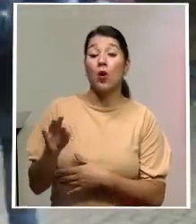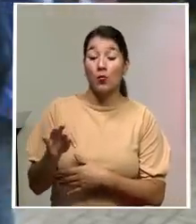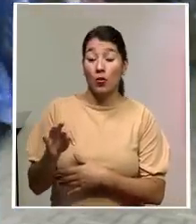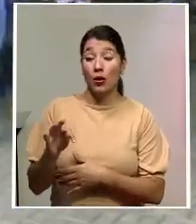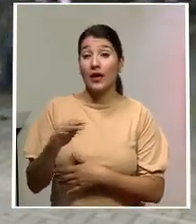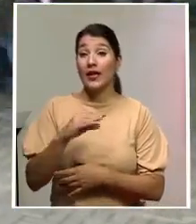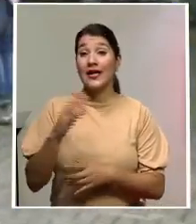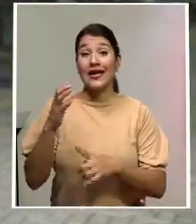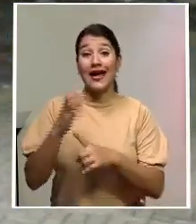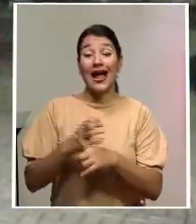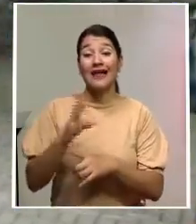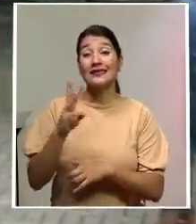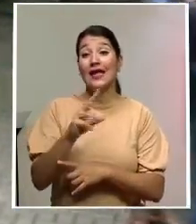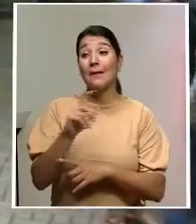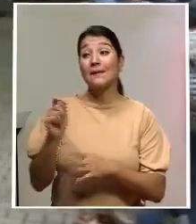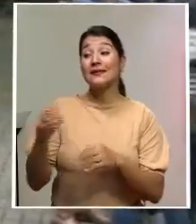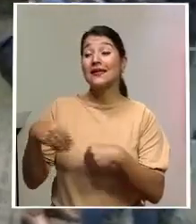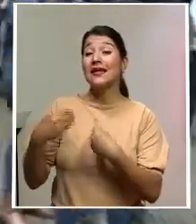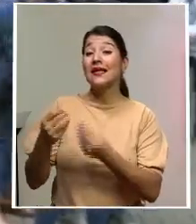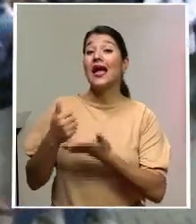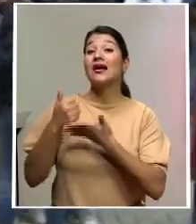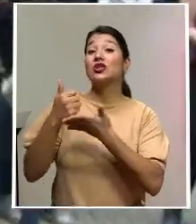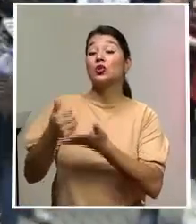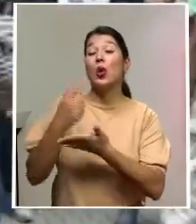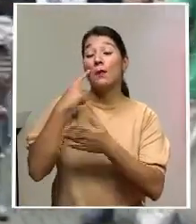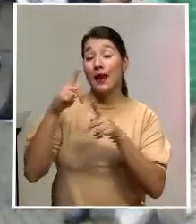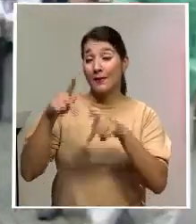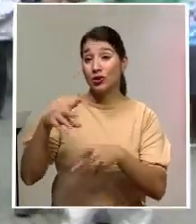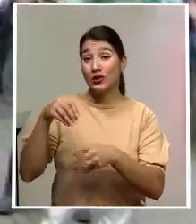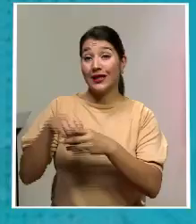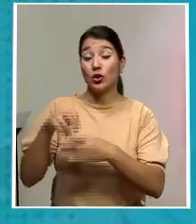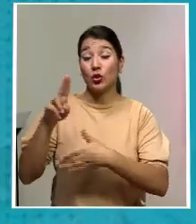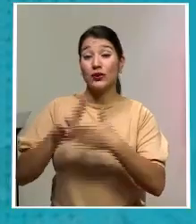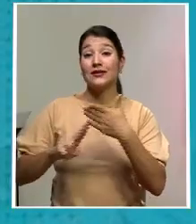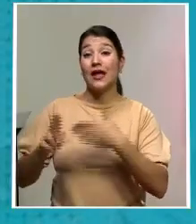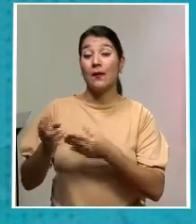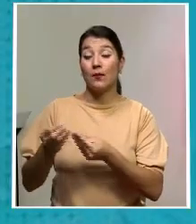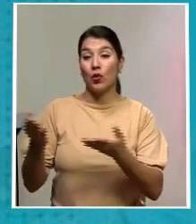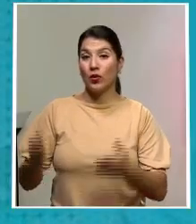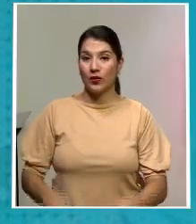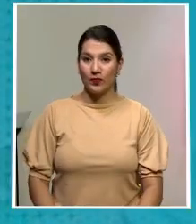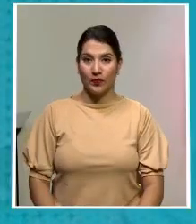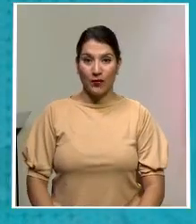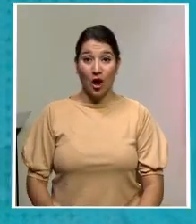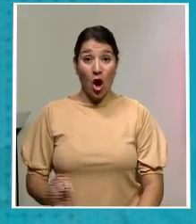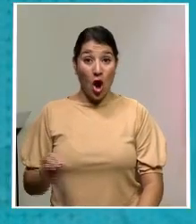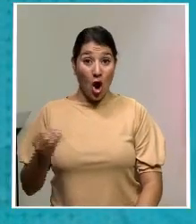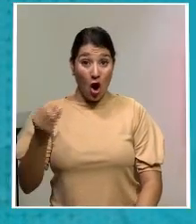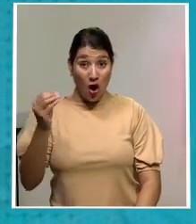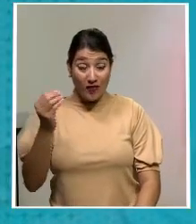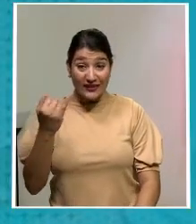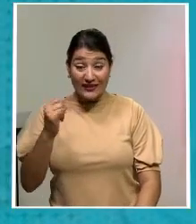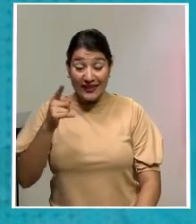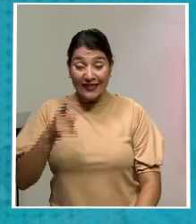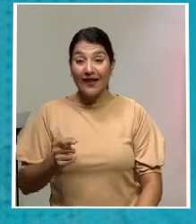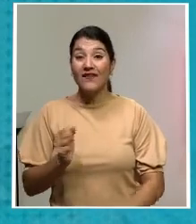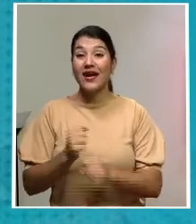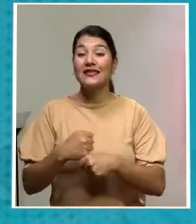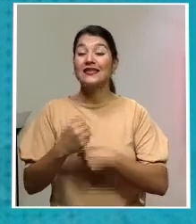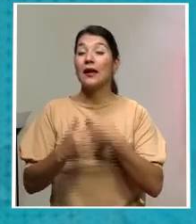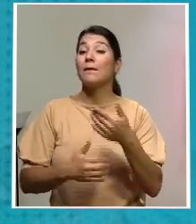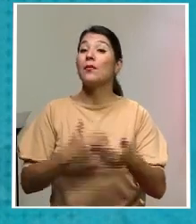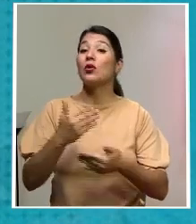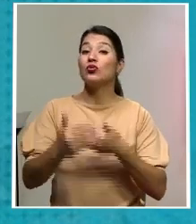por semestre para quienes están inscritos en las universidades públicas. Los jóvenes que tengan que realizar el trámite y se